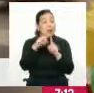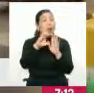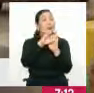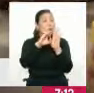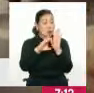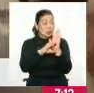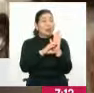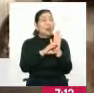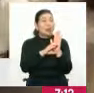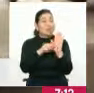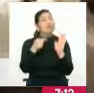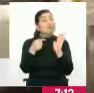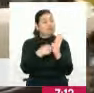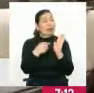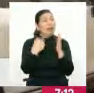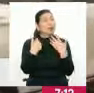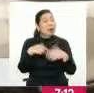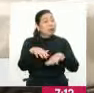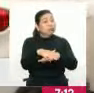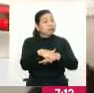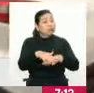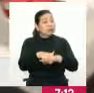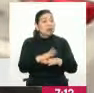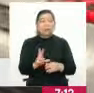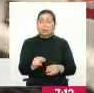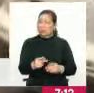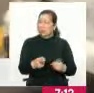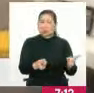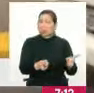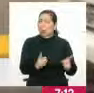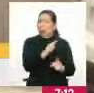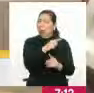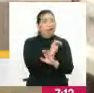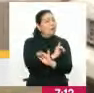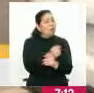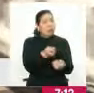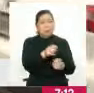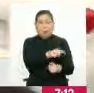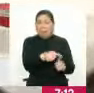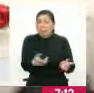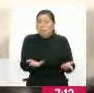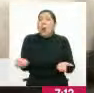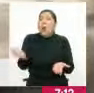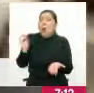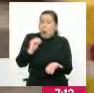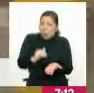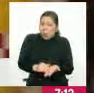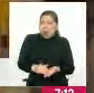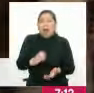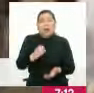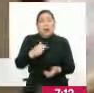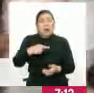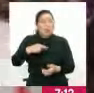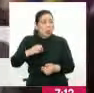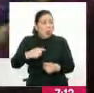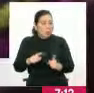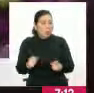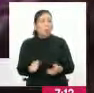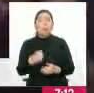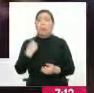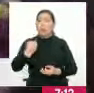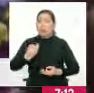Constitucional, quien en su momento pues había declarado inválido, inconstitucional, el habeas corpus aceptado por el